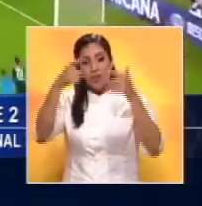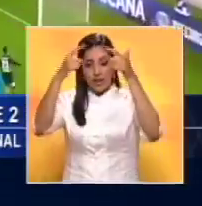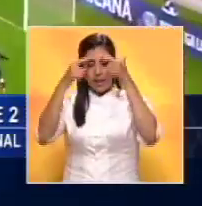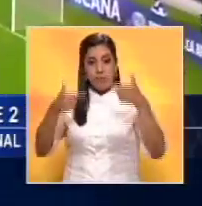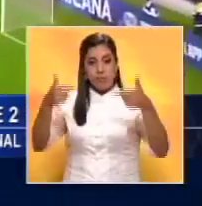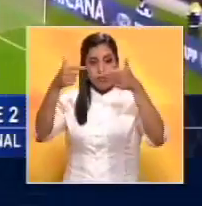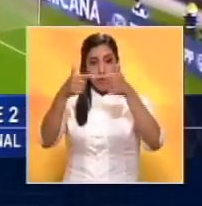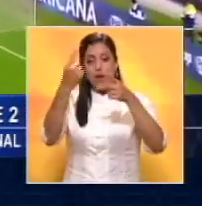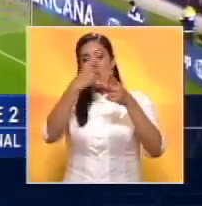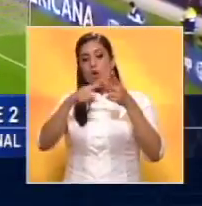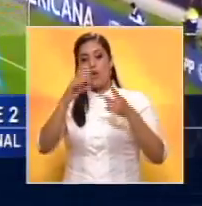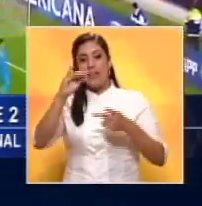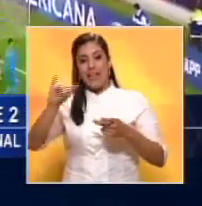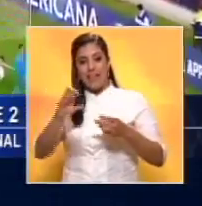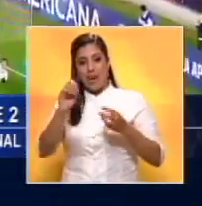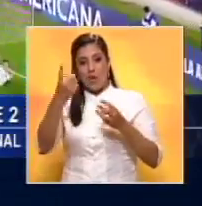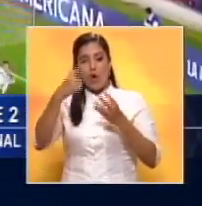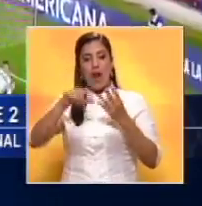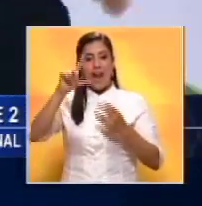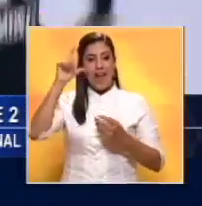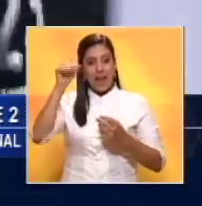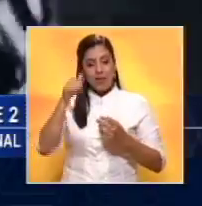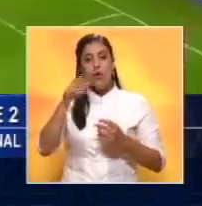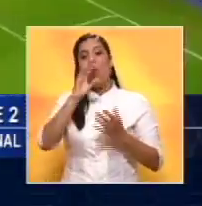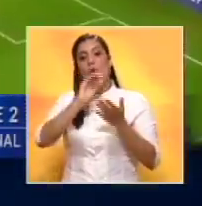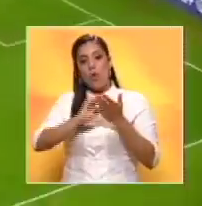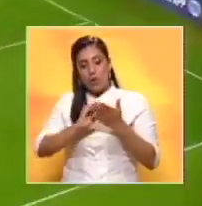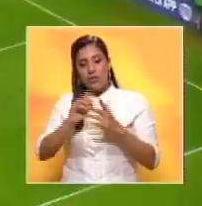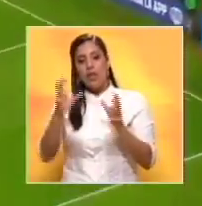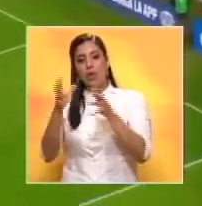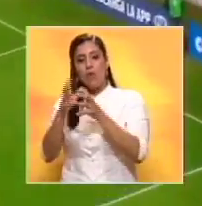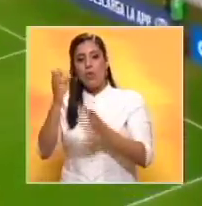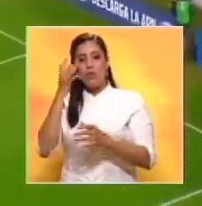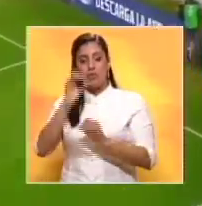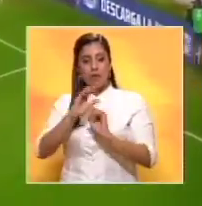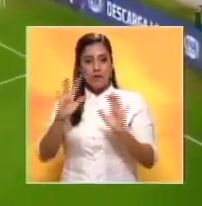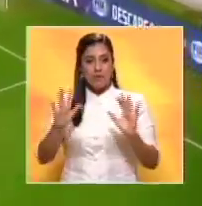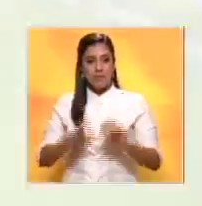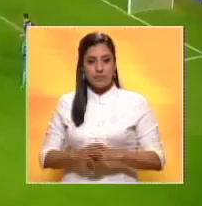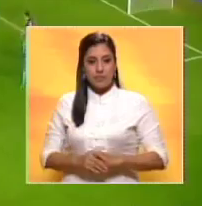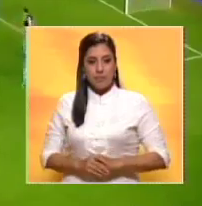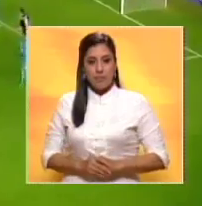Copas, mientras que Diego Vilkewicz y Leandro Espinosa lo hicieron por Iquique.